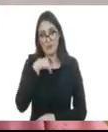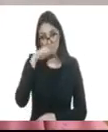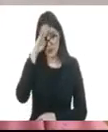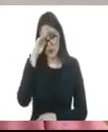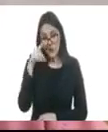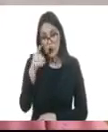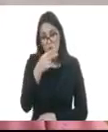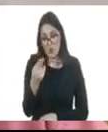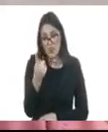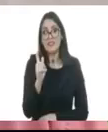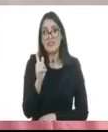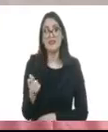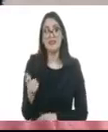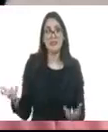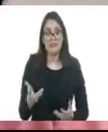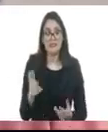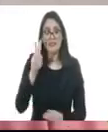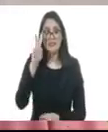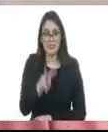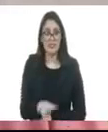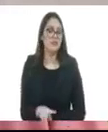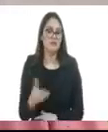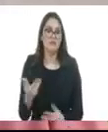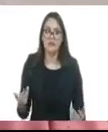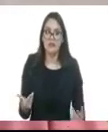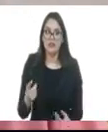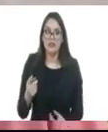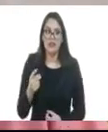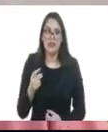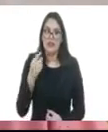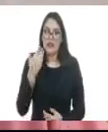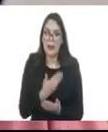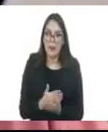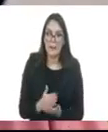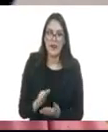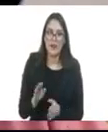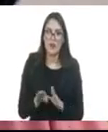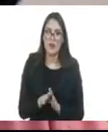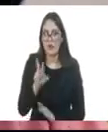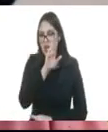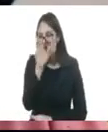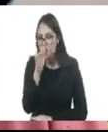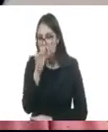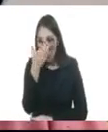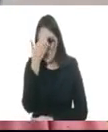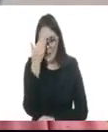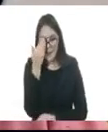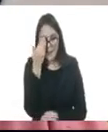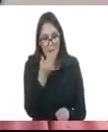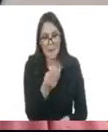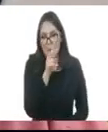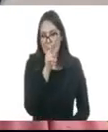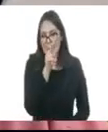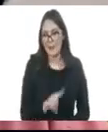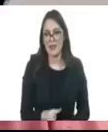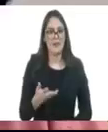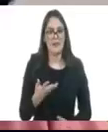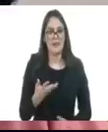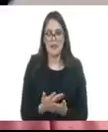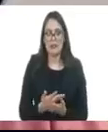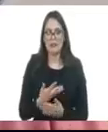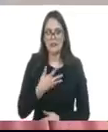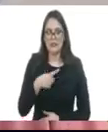de todo, tiene el mérito de haber tenido por parte de ustedes la sensibilidad y el